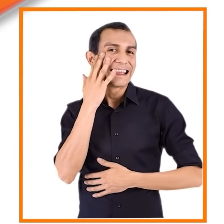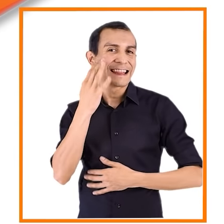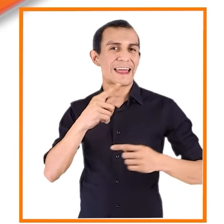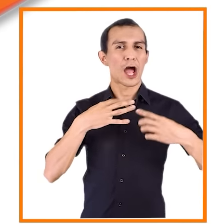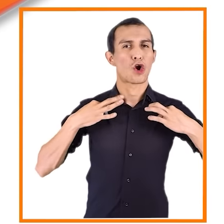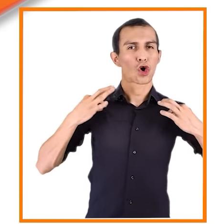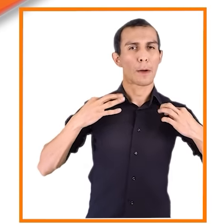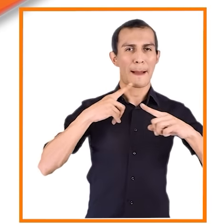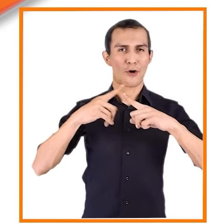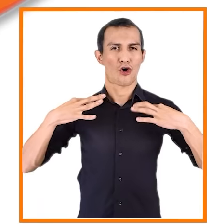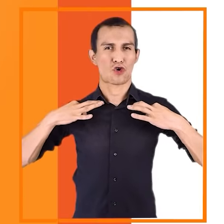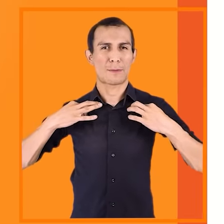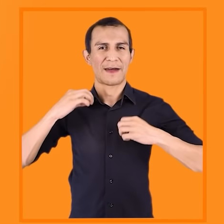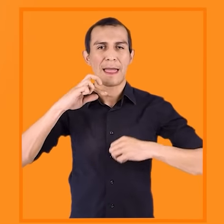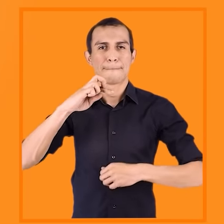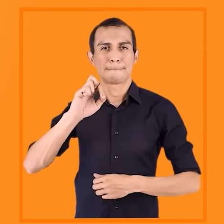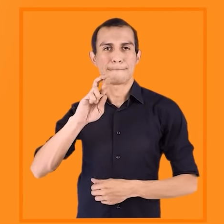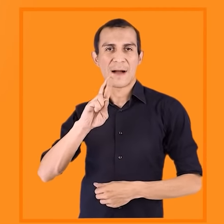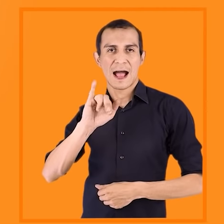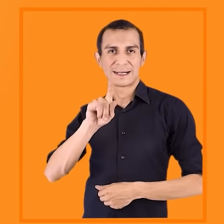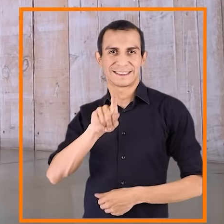Ropa por Ropa de París.